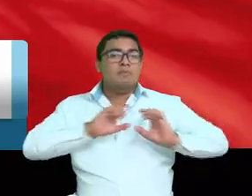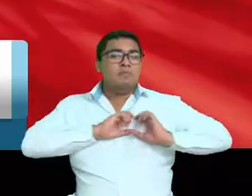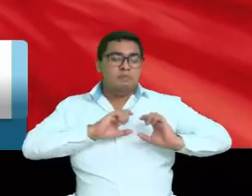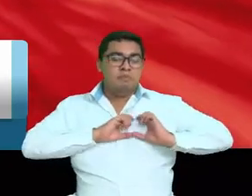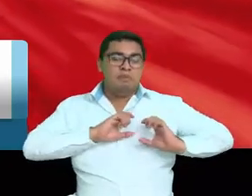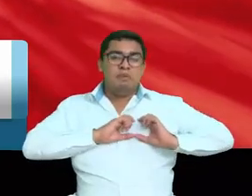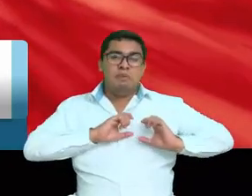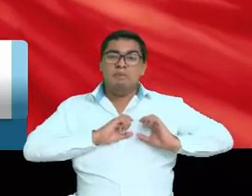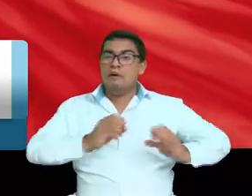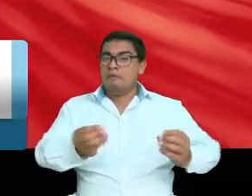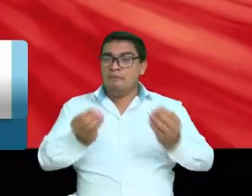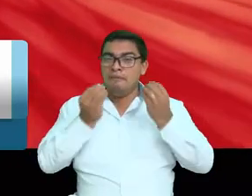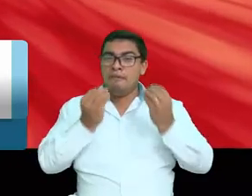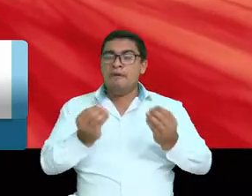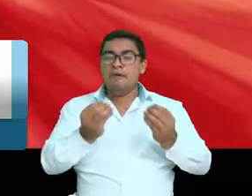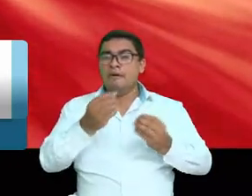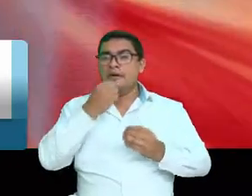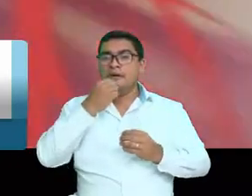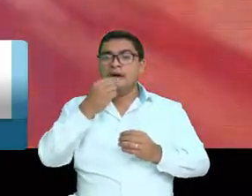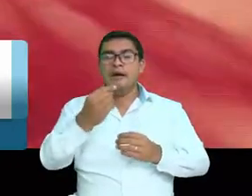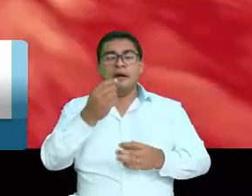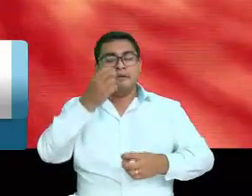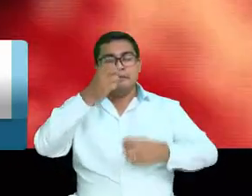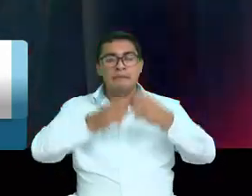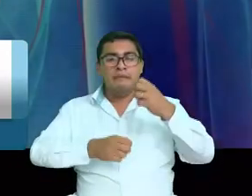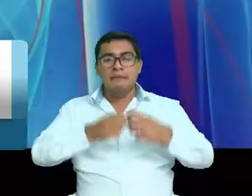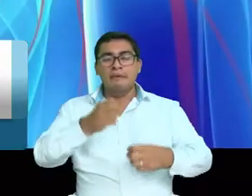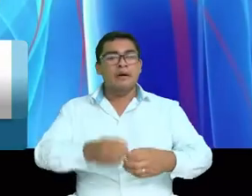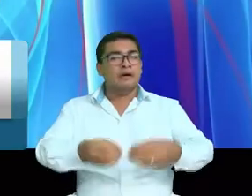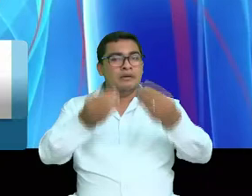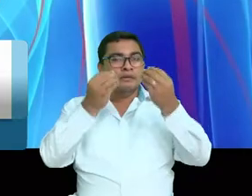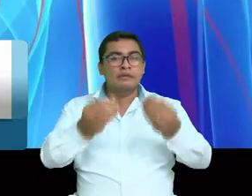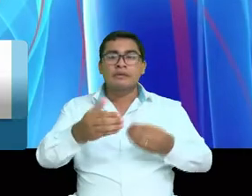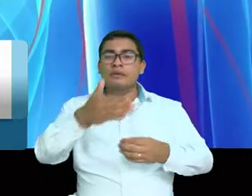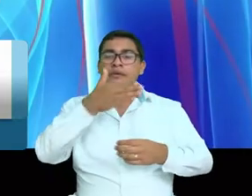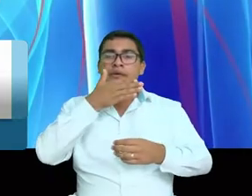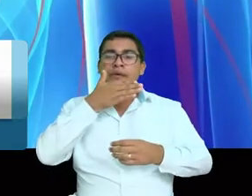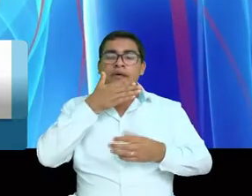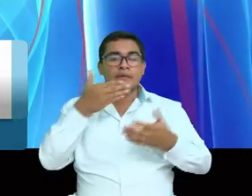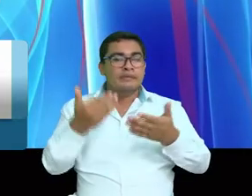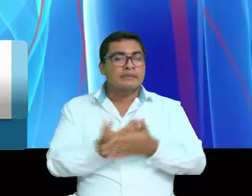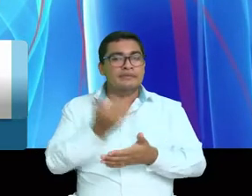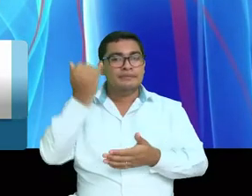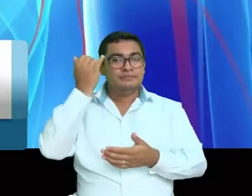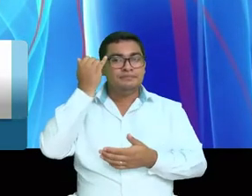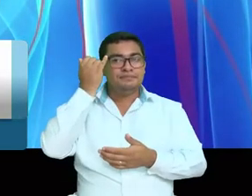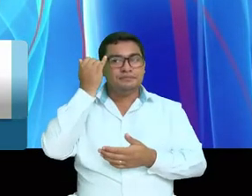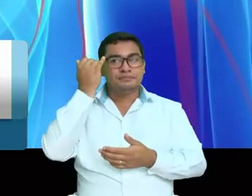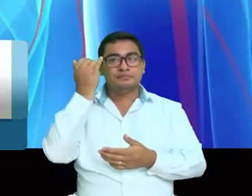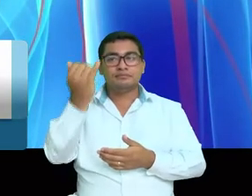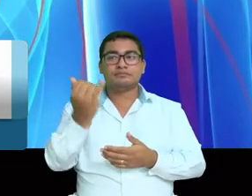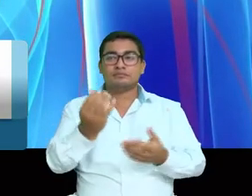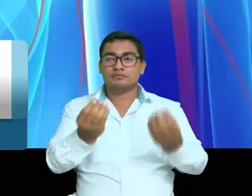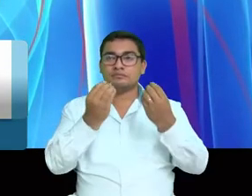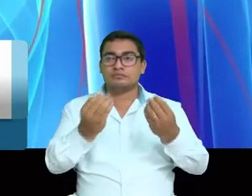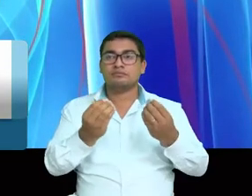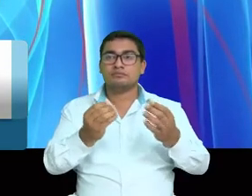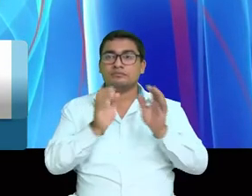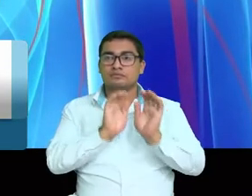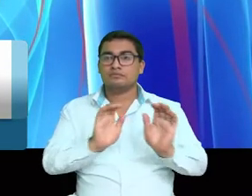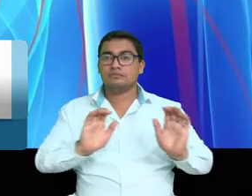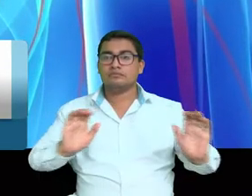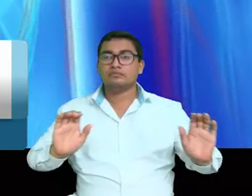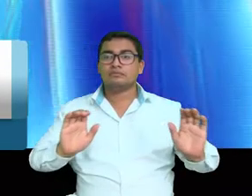¿no? Actualmente hay un problema grande, tal vez debido a la tecnología, que muchos niños ahora están mucho en